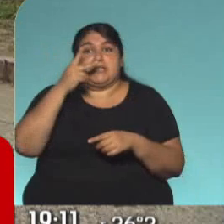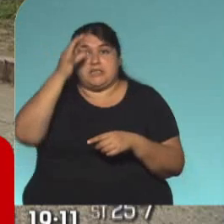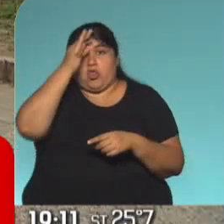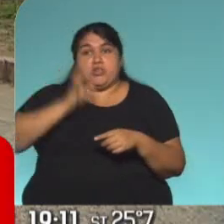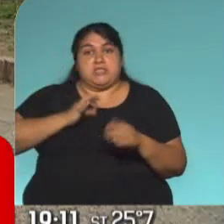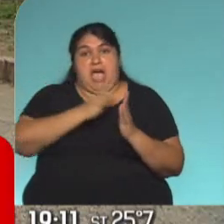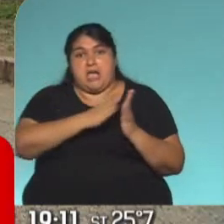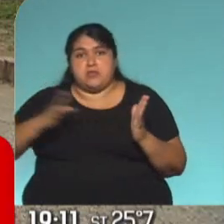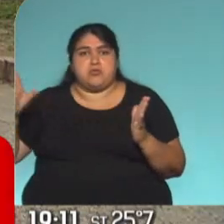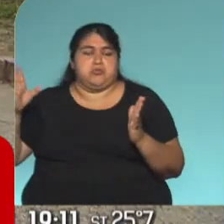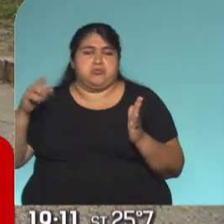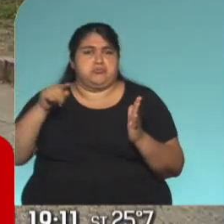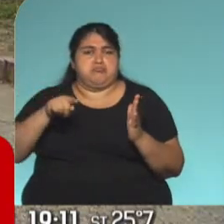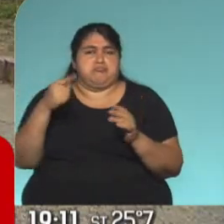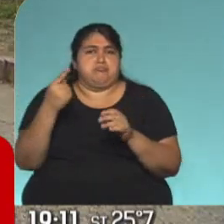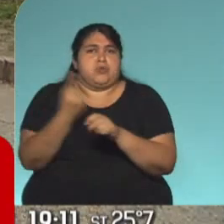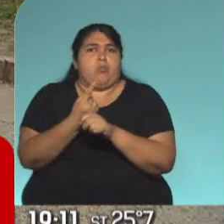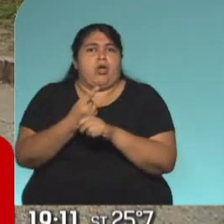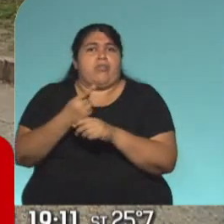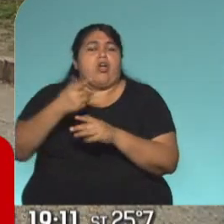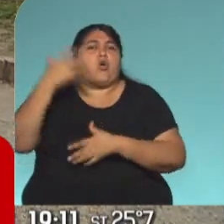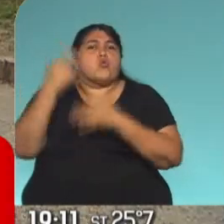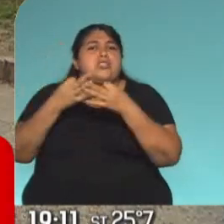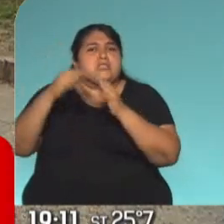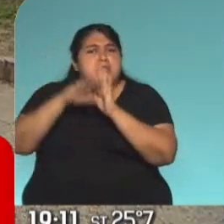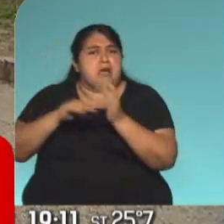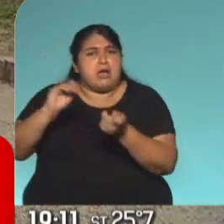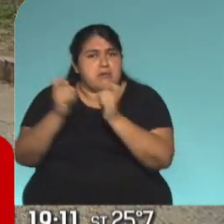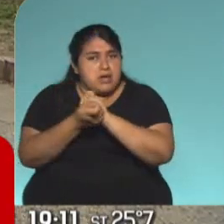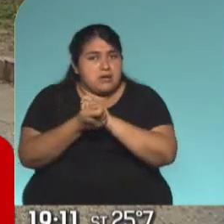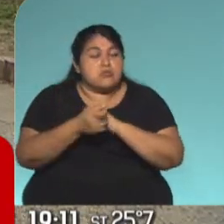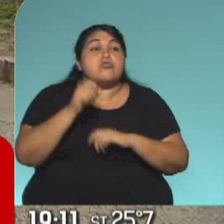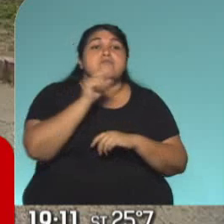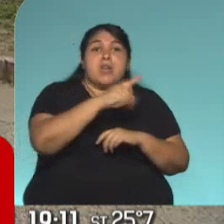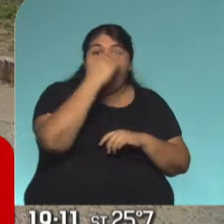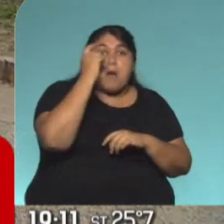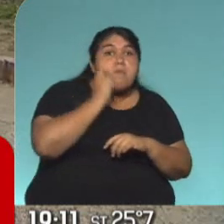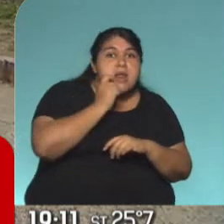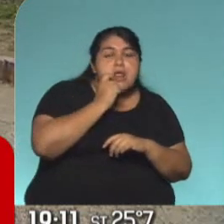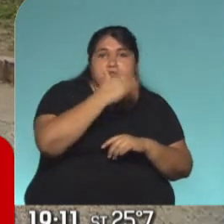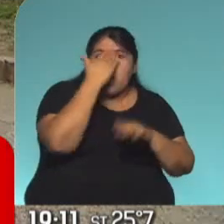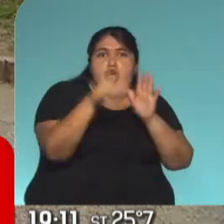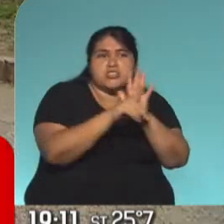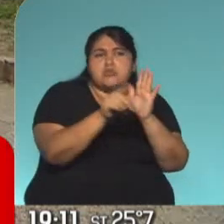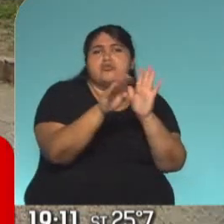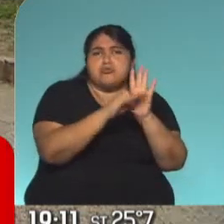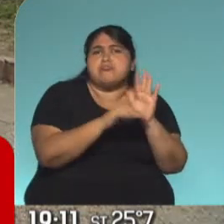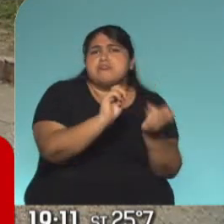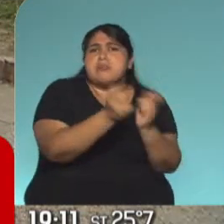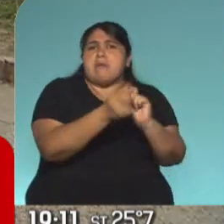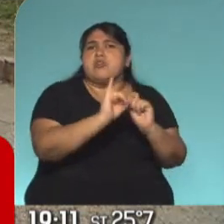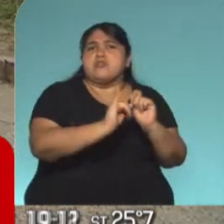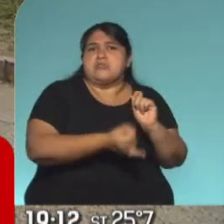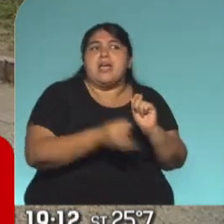No pudo ni siquiera reformar el Poder Judicial. Carlos Menem modificó la Constitución. Claro. Para tener idea, el caudal político que